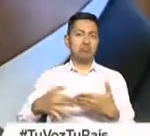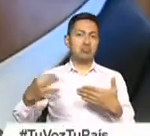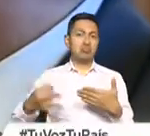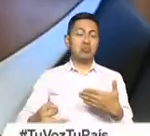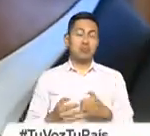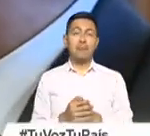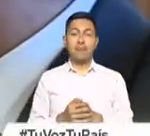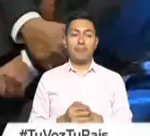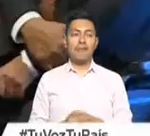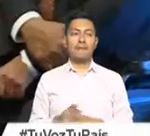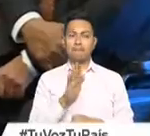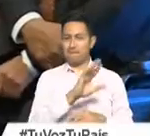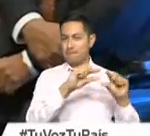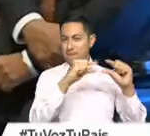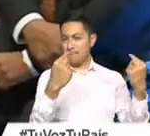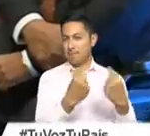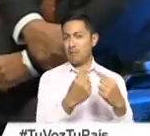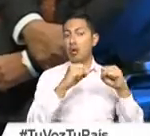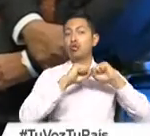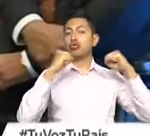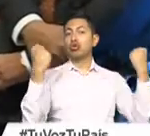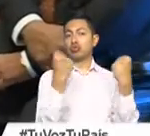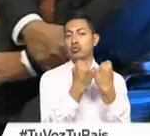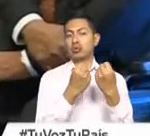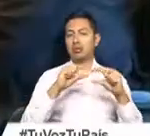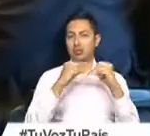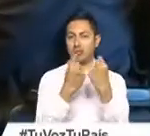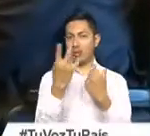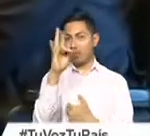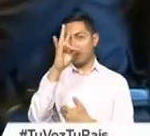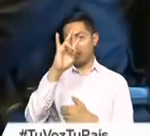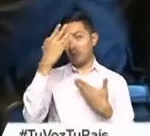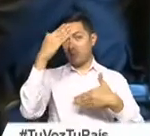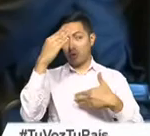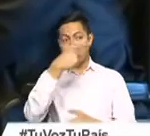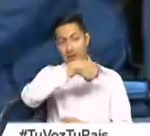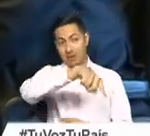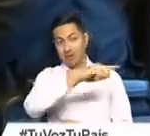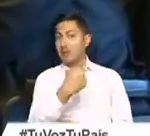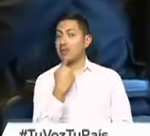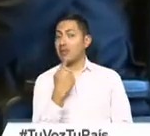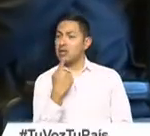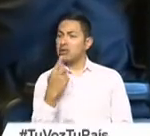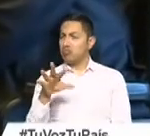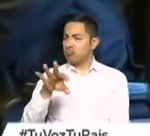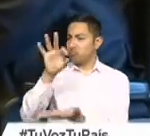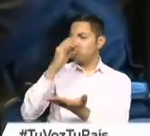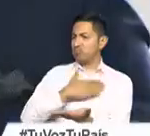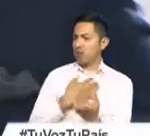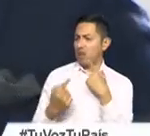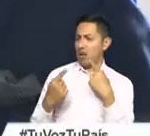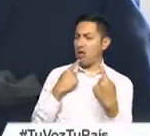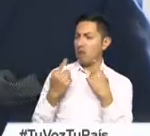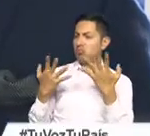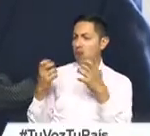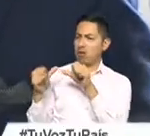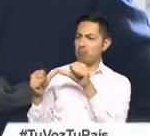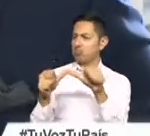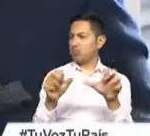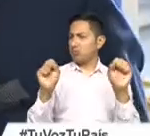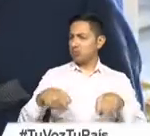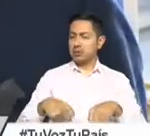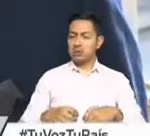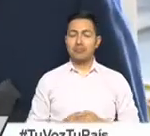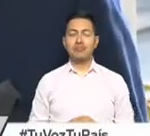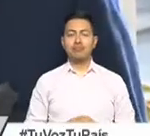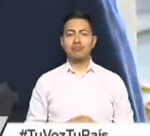Socialista Ecuatoriano, aseguró que la agrupación política a la cual representa está presta al diálogo permanente. Para el Partido Socialista es un